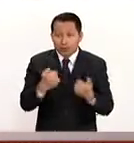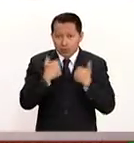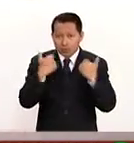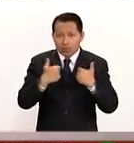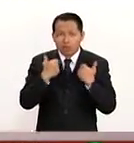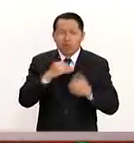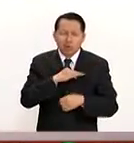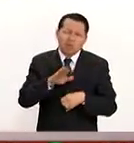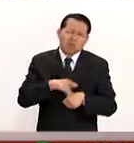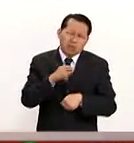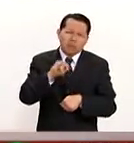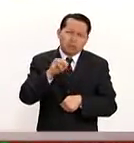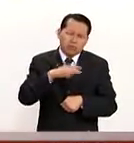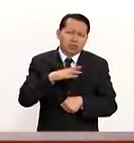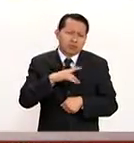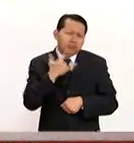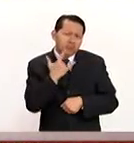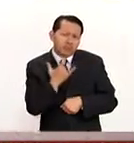¿no?, esfuerzos en